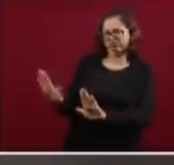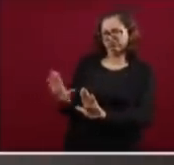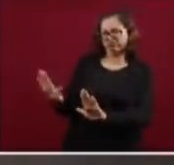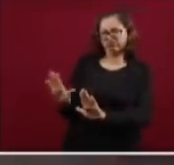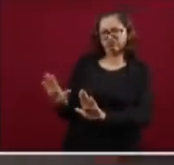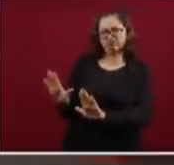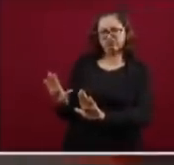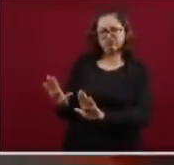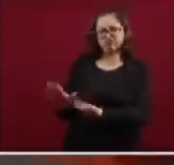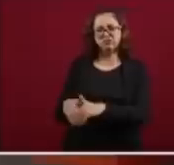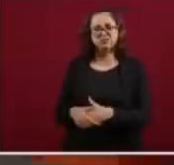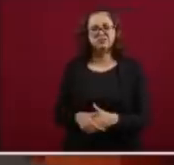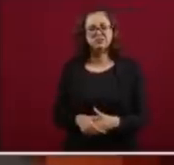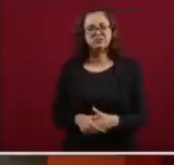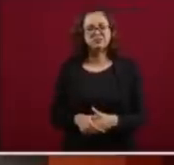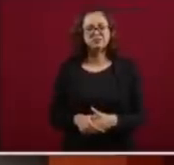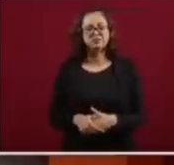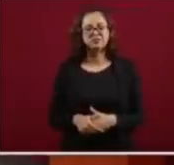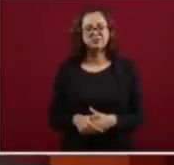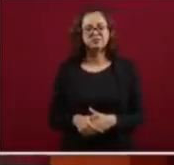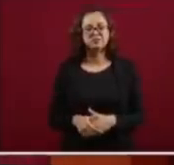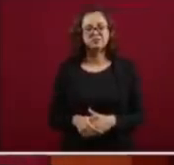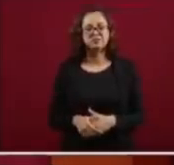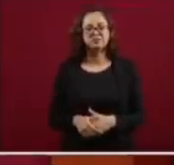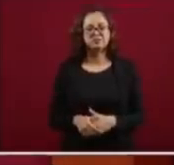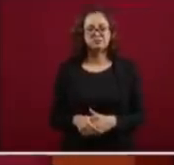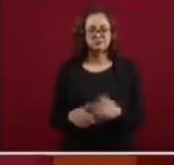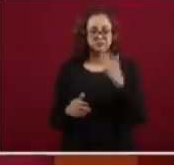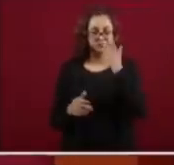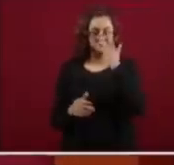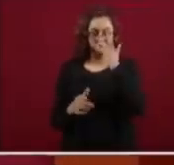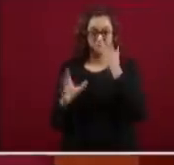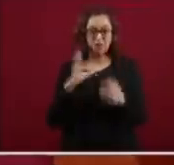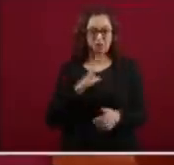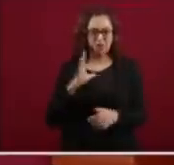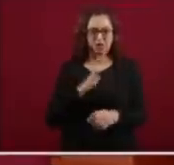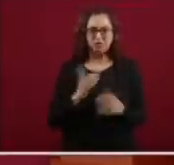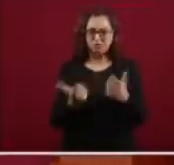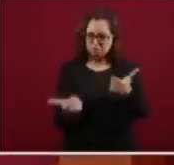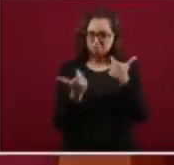se había un aguacero arriba